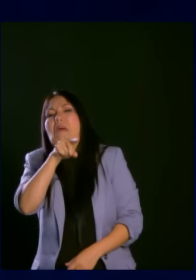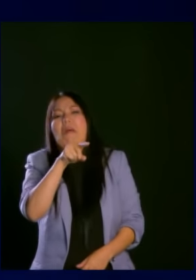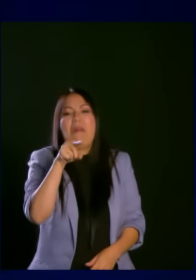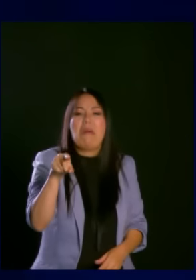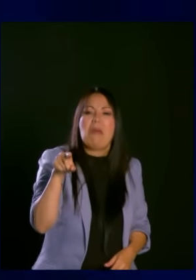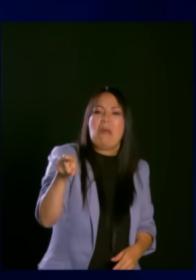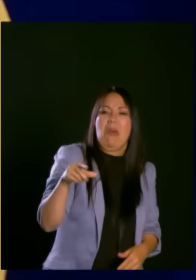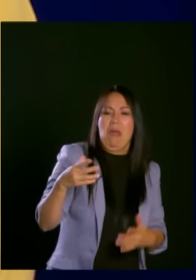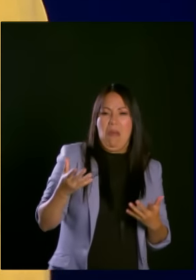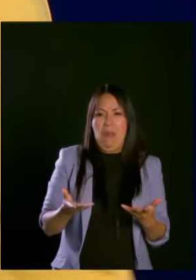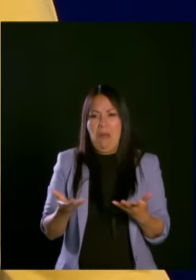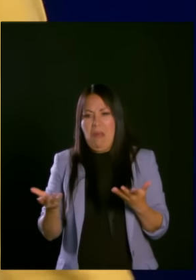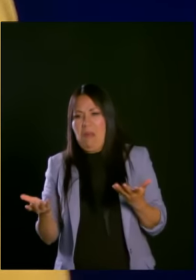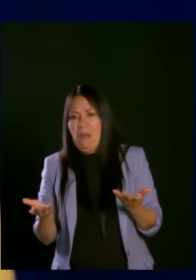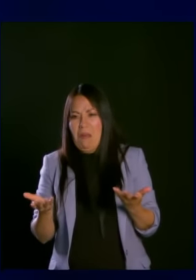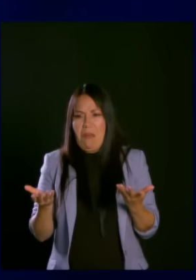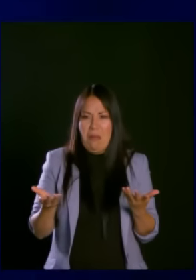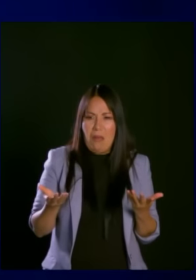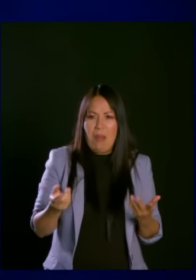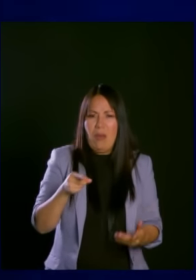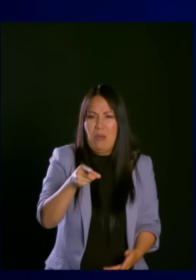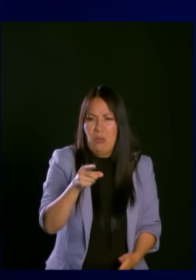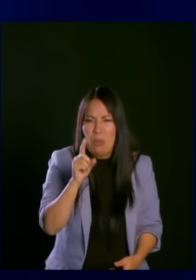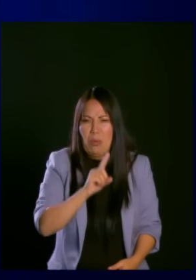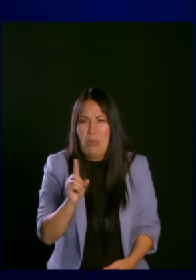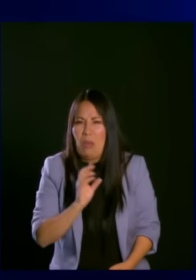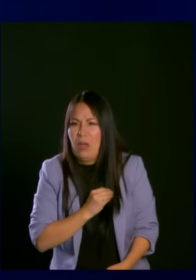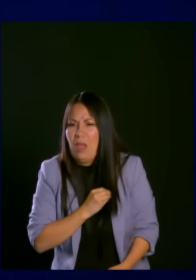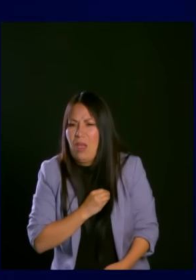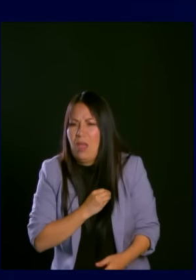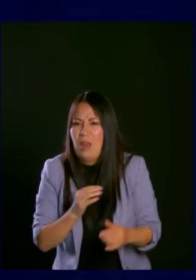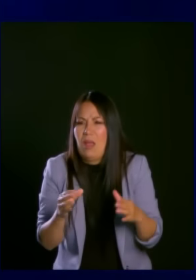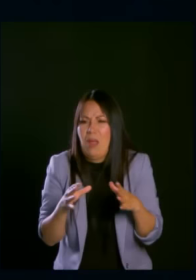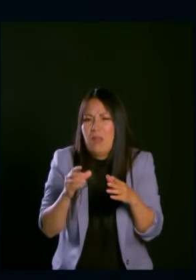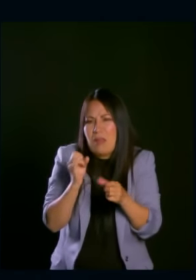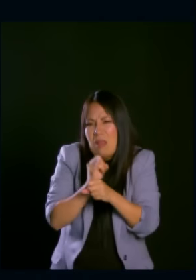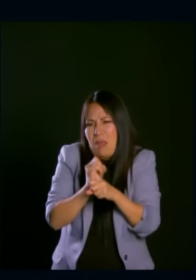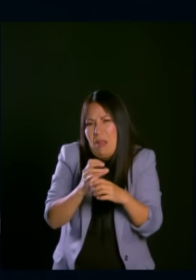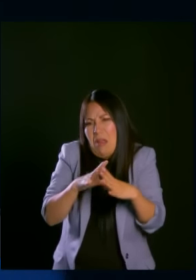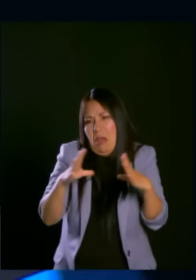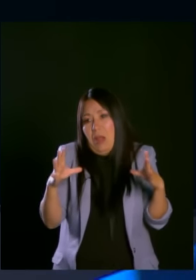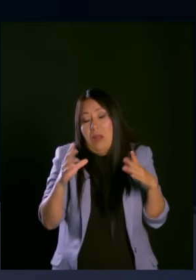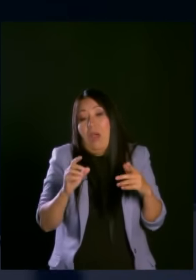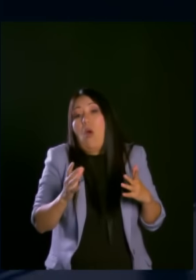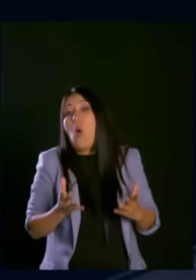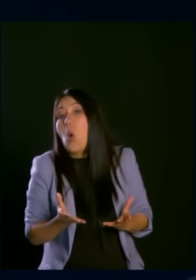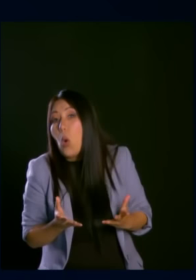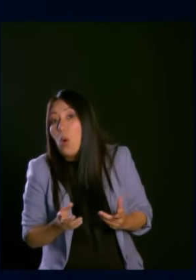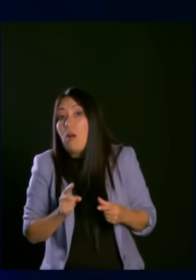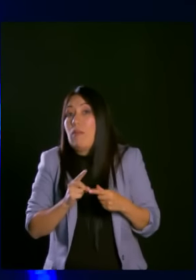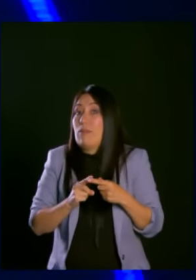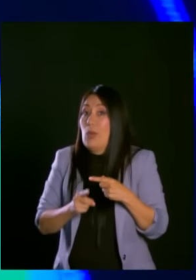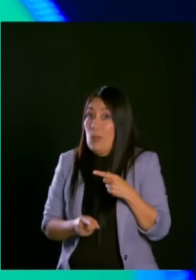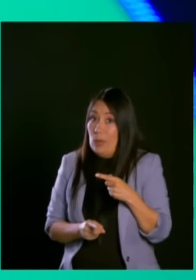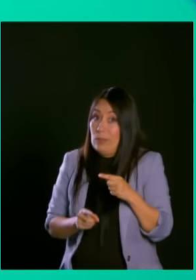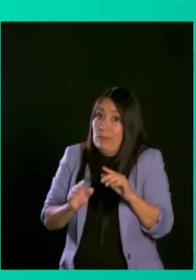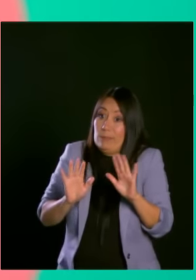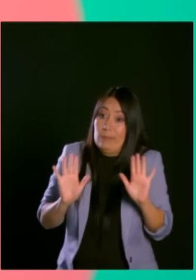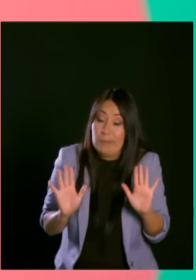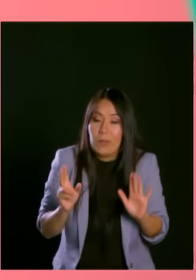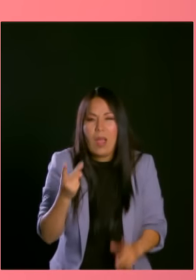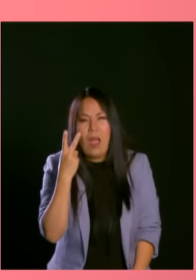iglesia grande. Me decía, ¿no querés o no podés? Le digo yo. Es que qué fácil es, no sé si me explico. ¿No te has topado tú con esas personas que